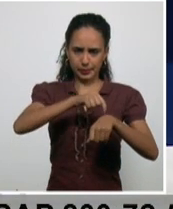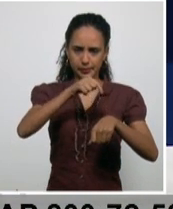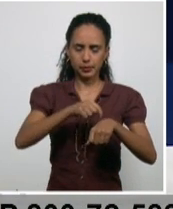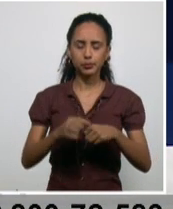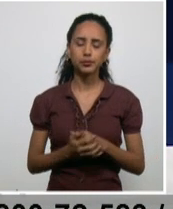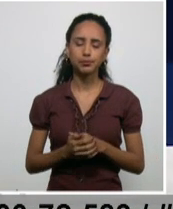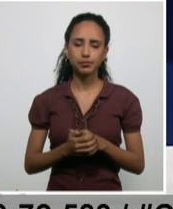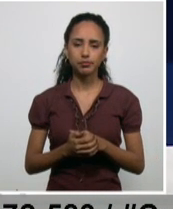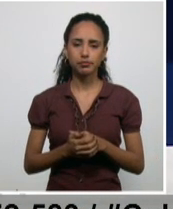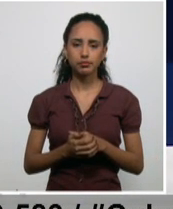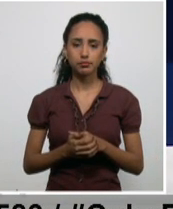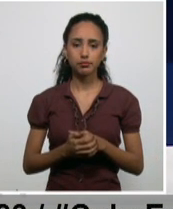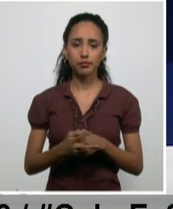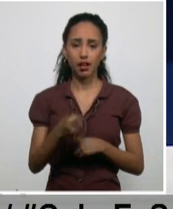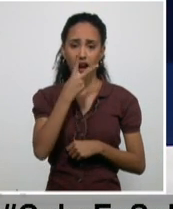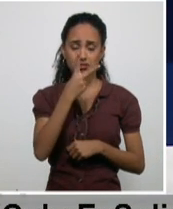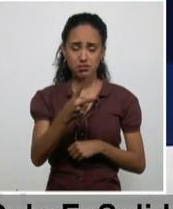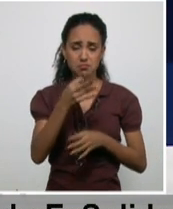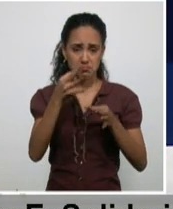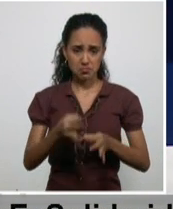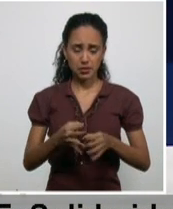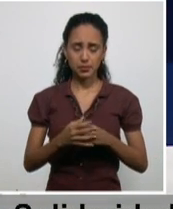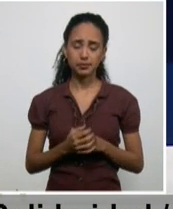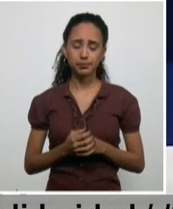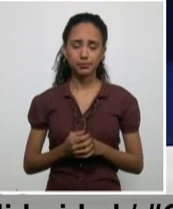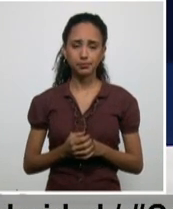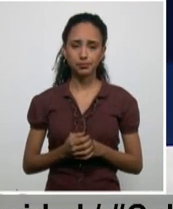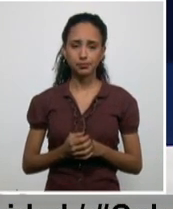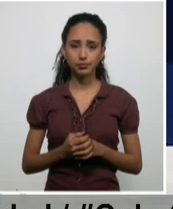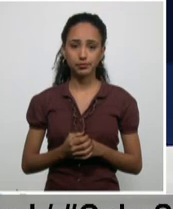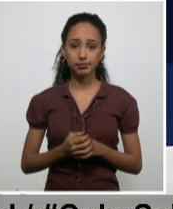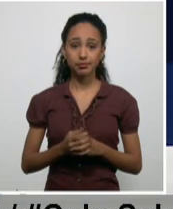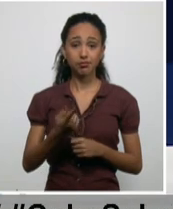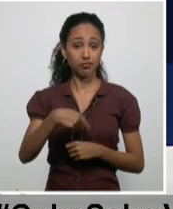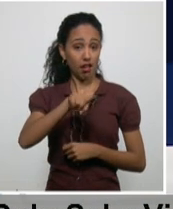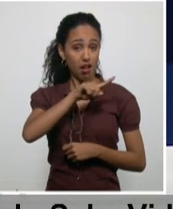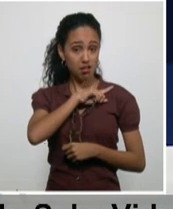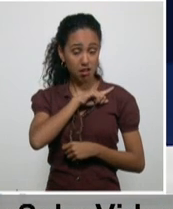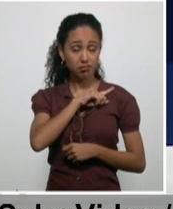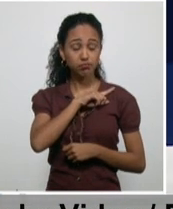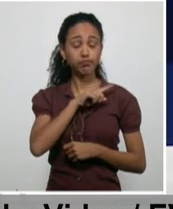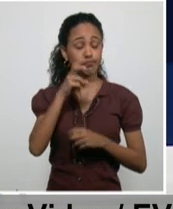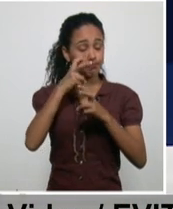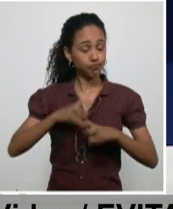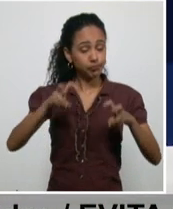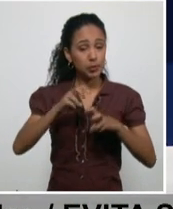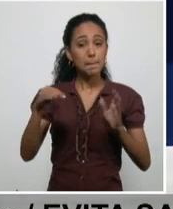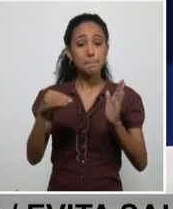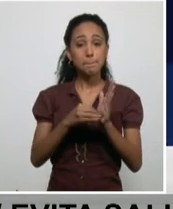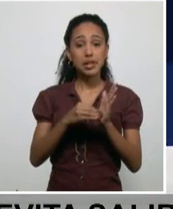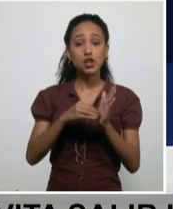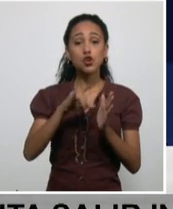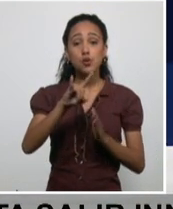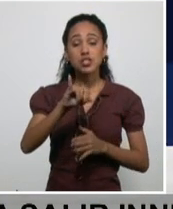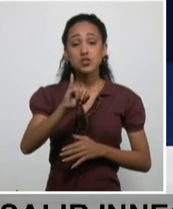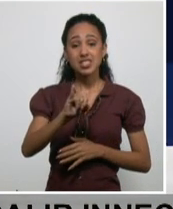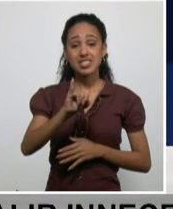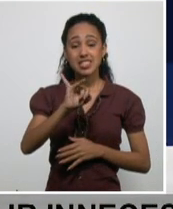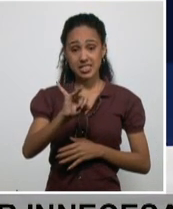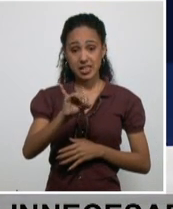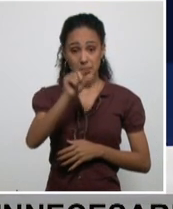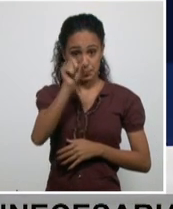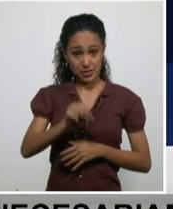en la atención primaria de salud. En el día de ayer se estudiaron 1.967 casos,